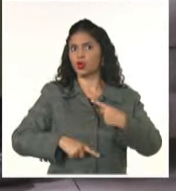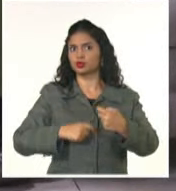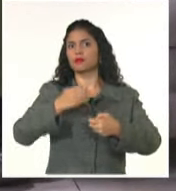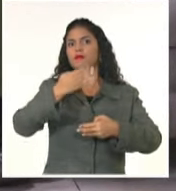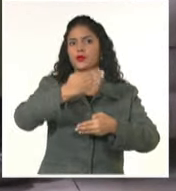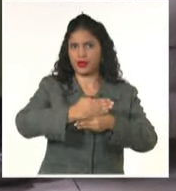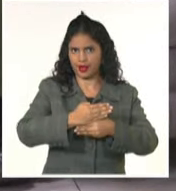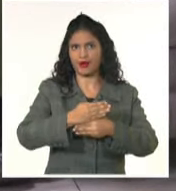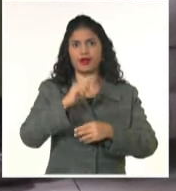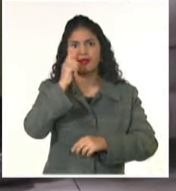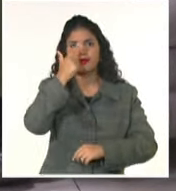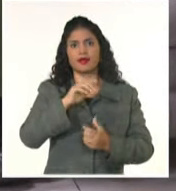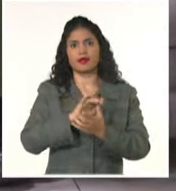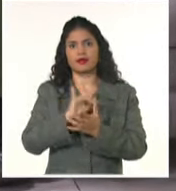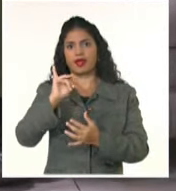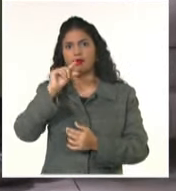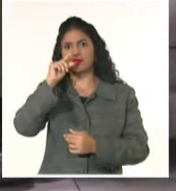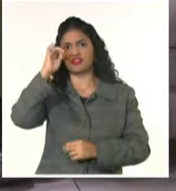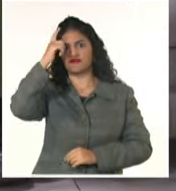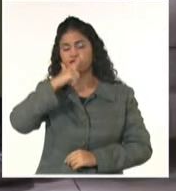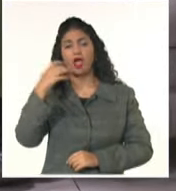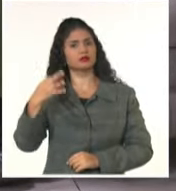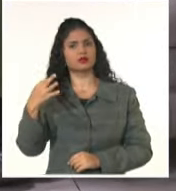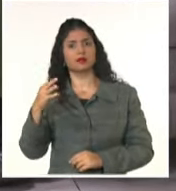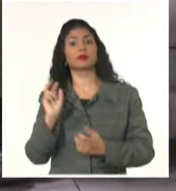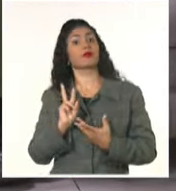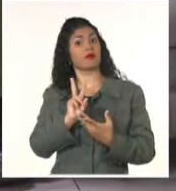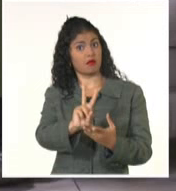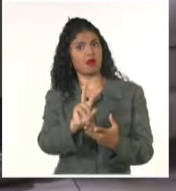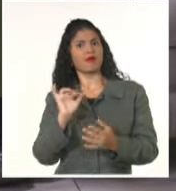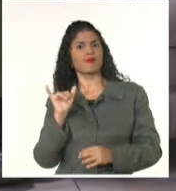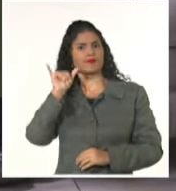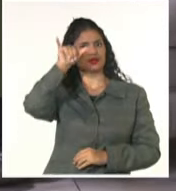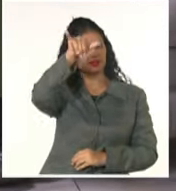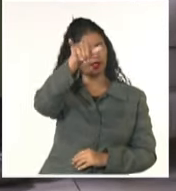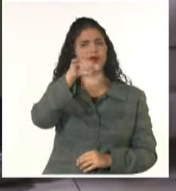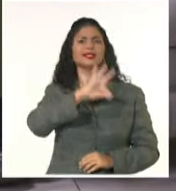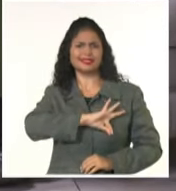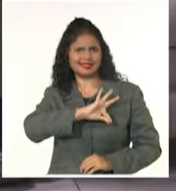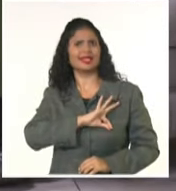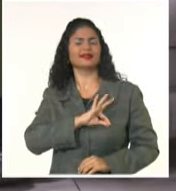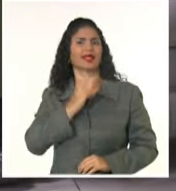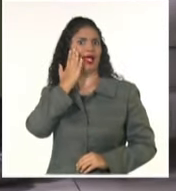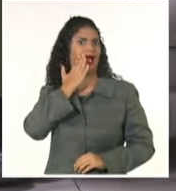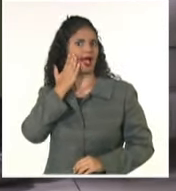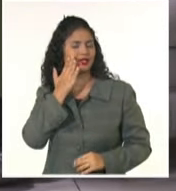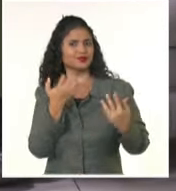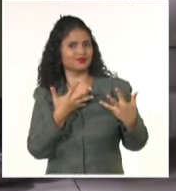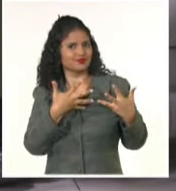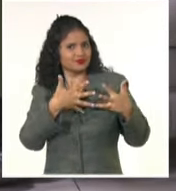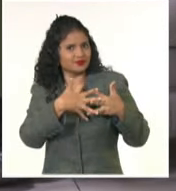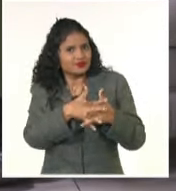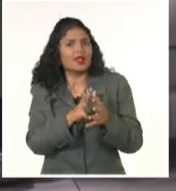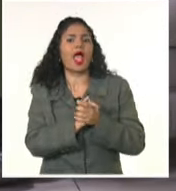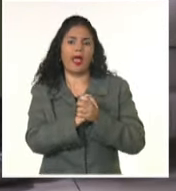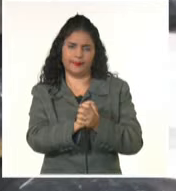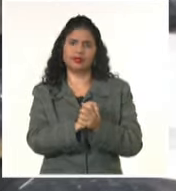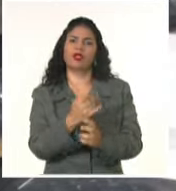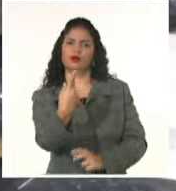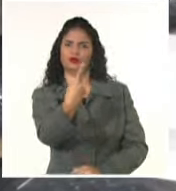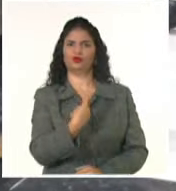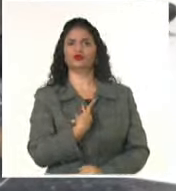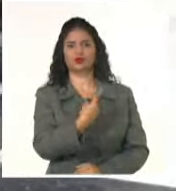siempre que se visita por alguna delegación cubana se siente el cariño, el afecto, la amistad del pueblo namibio hacia el pueblo